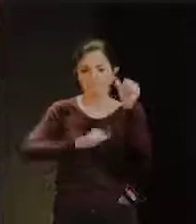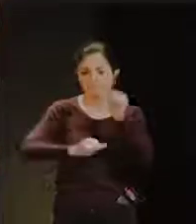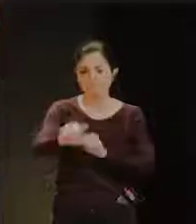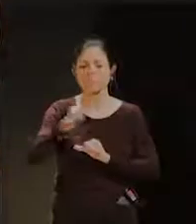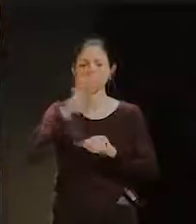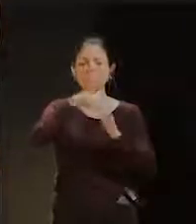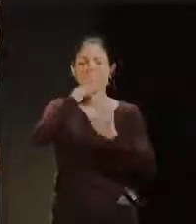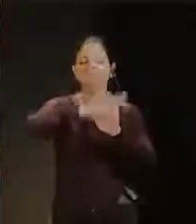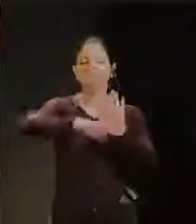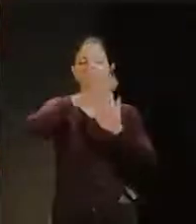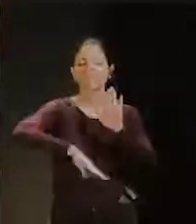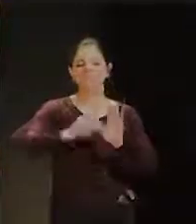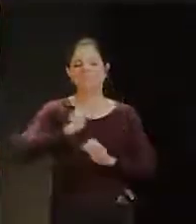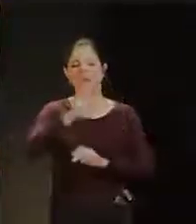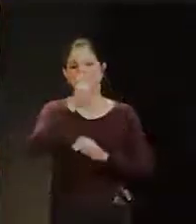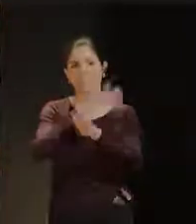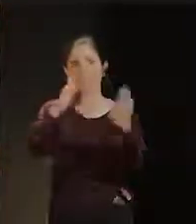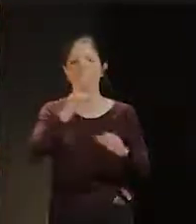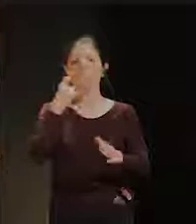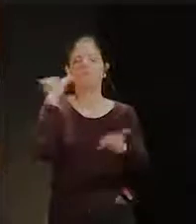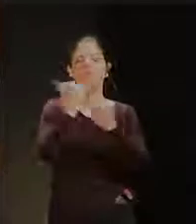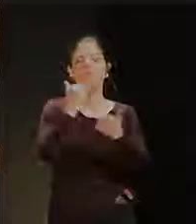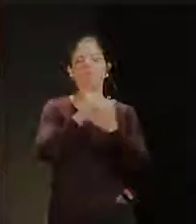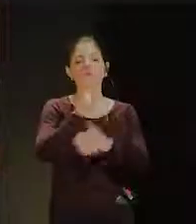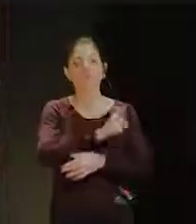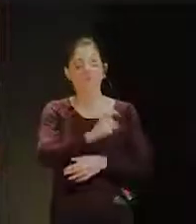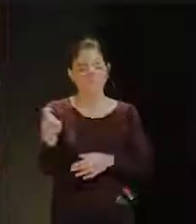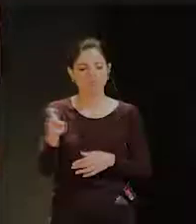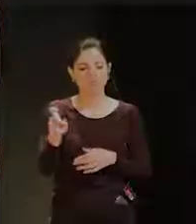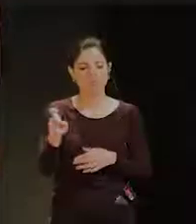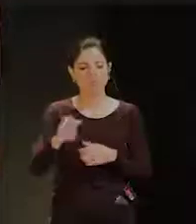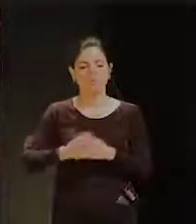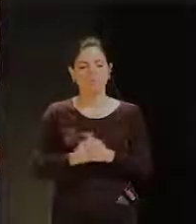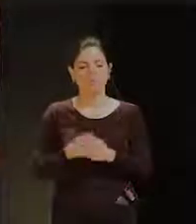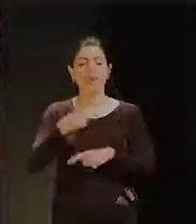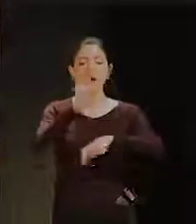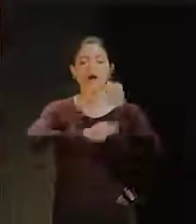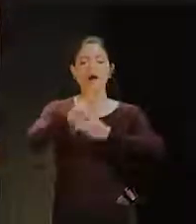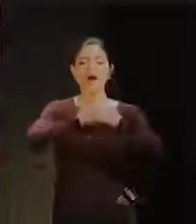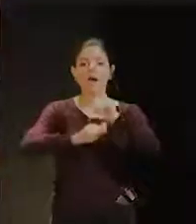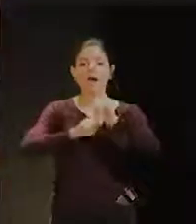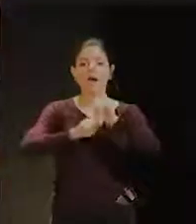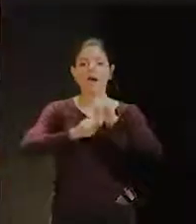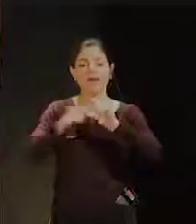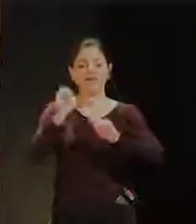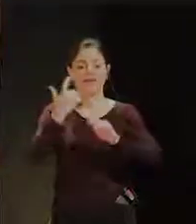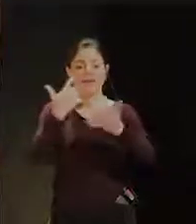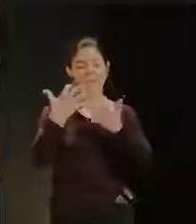parte de un programa de 1 año de tipo piloto fundado por la Asociación